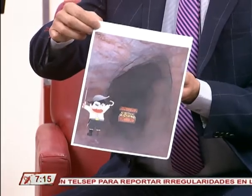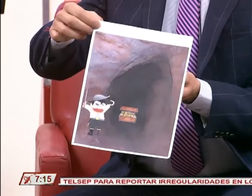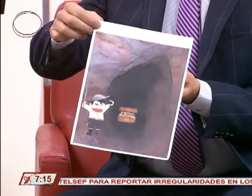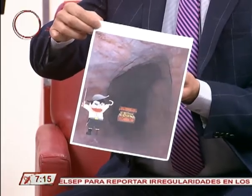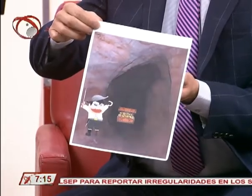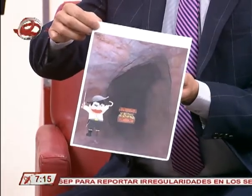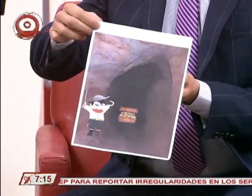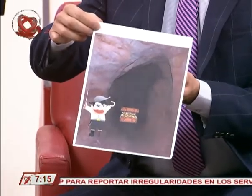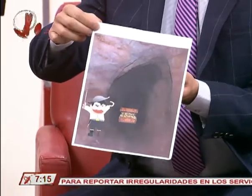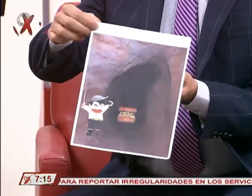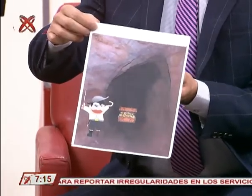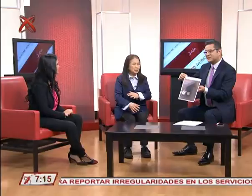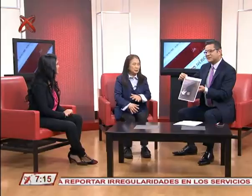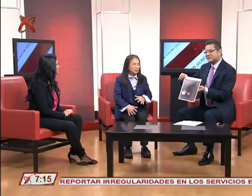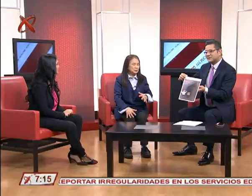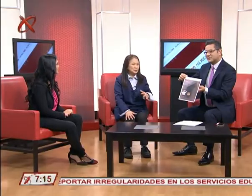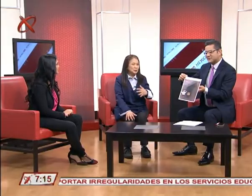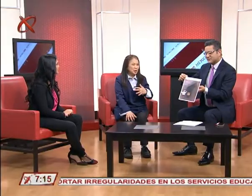Okay.